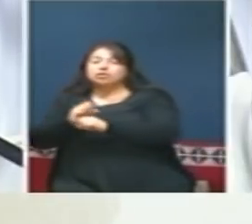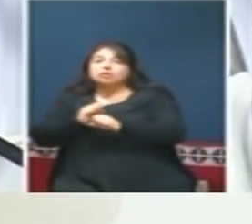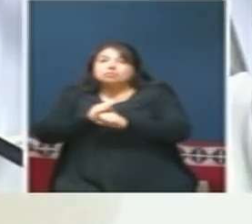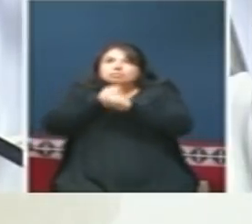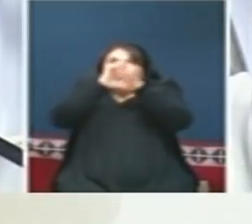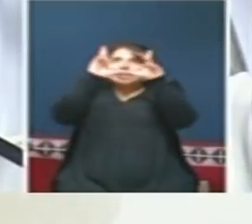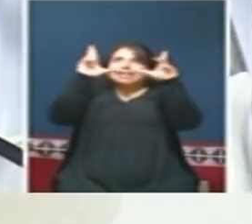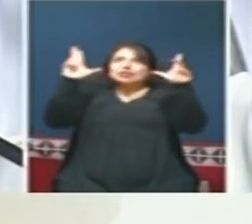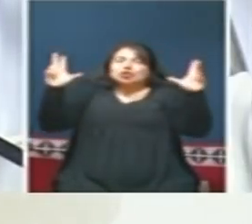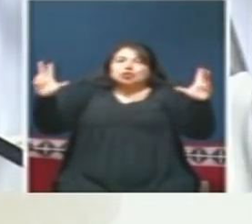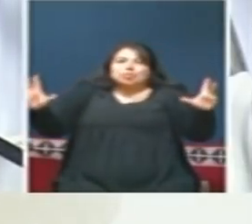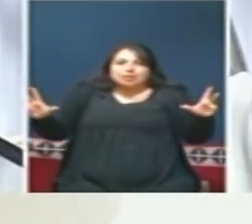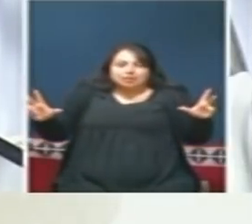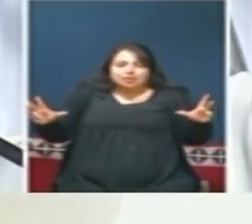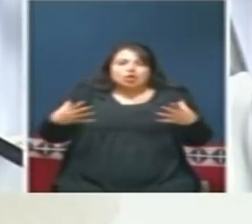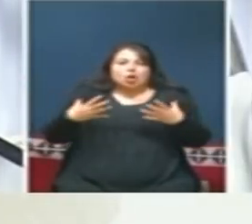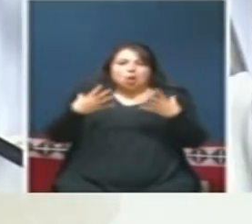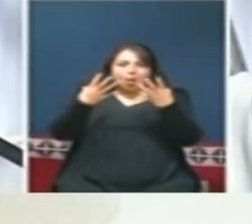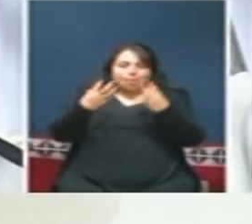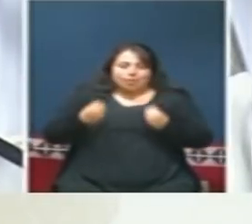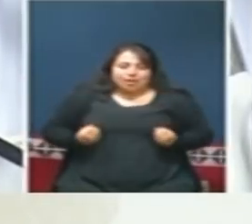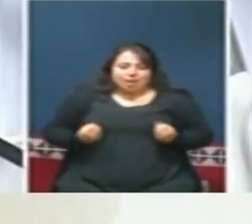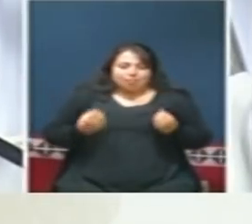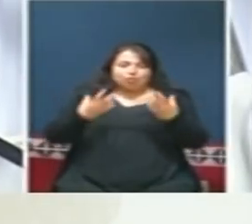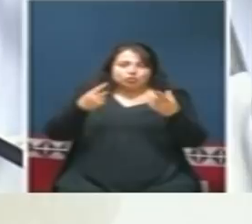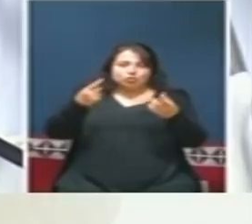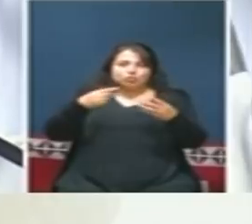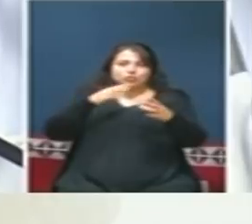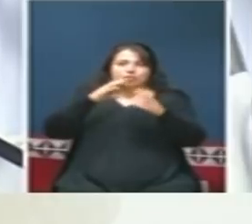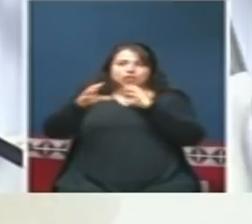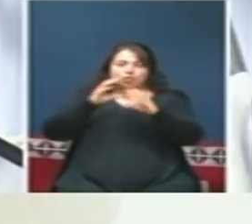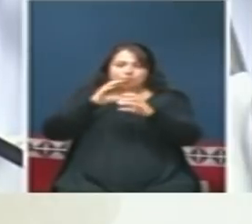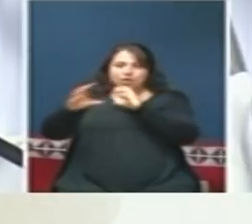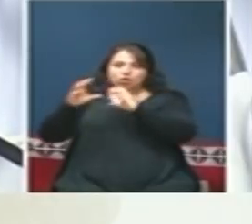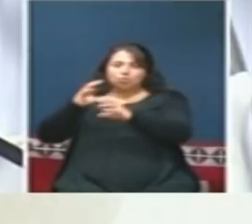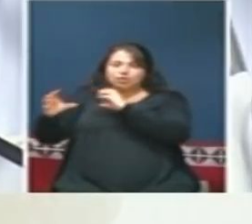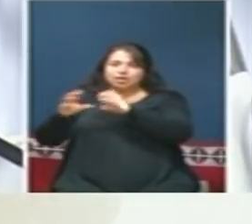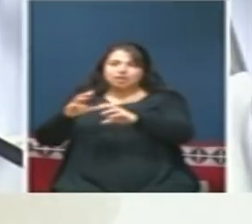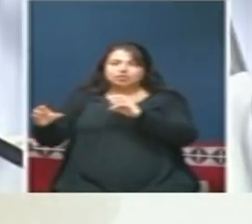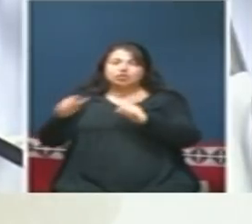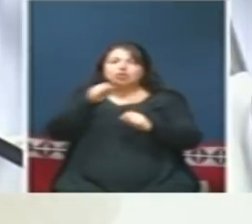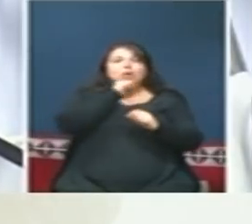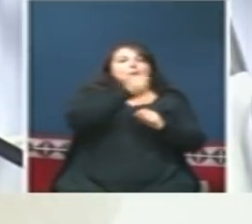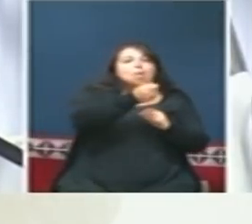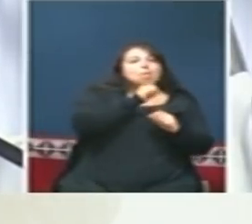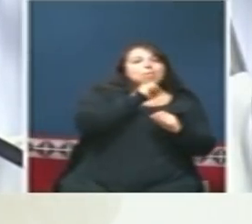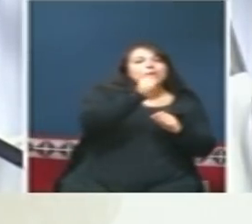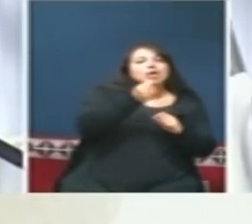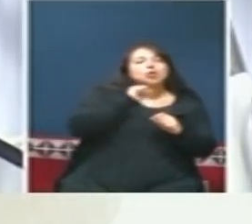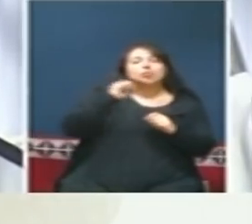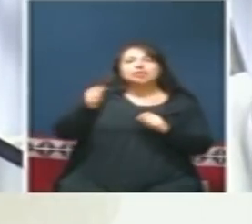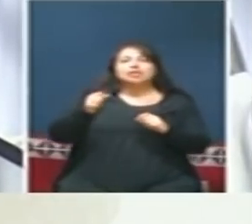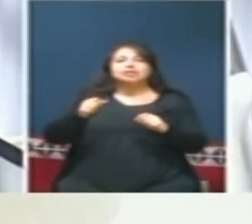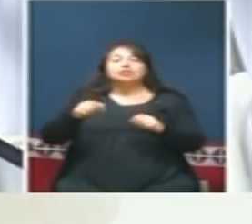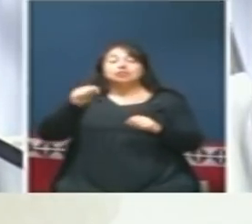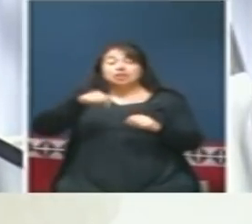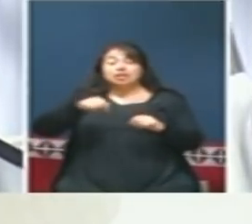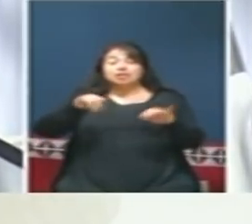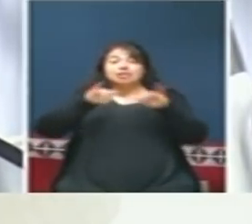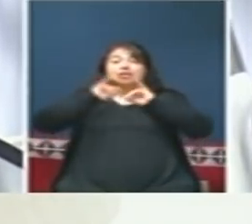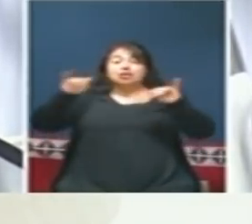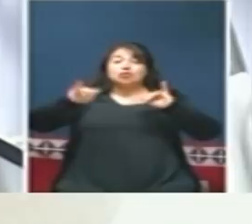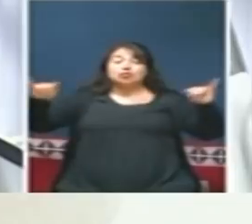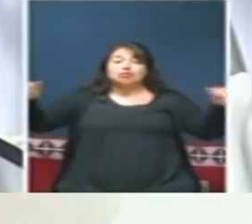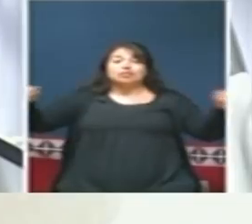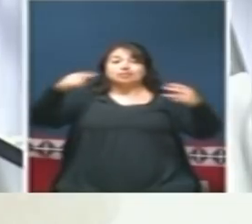apoyo. Gracias a los medios de comunicación, a los periodistas que nos han ayudado a difundir esta buena noticia.